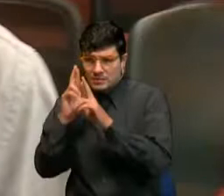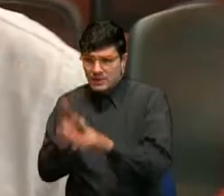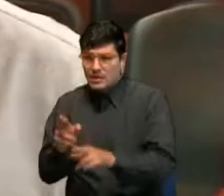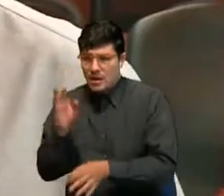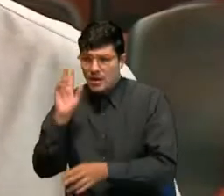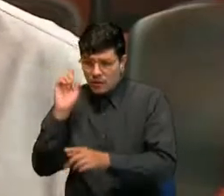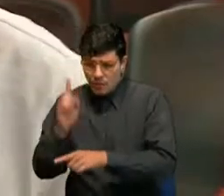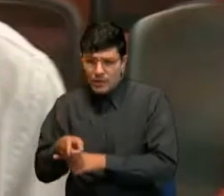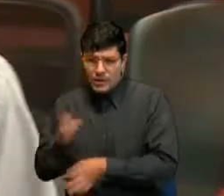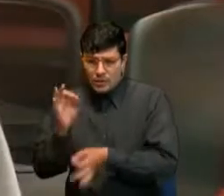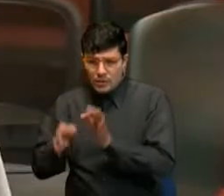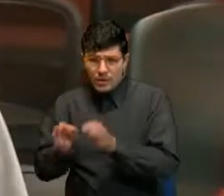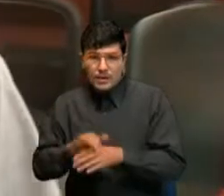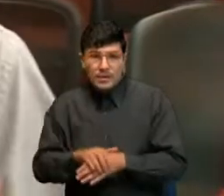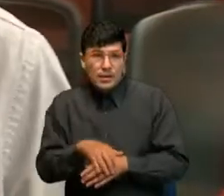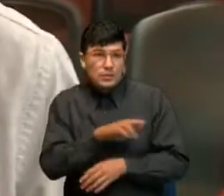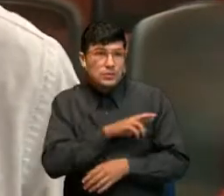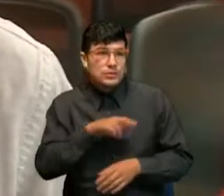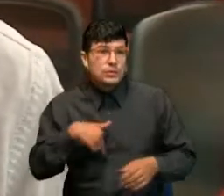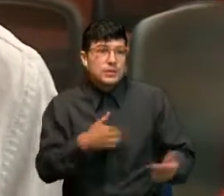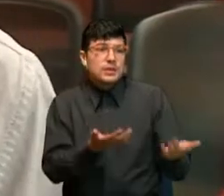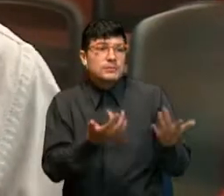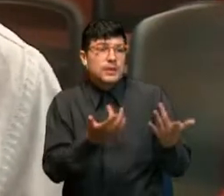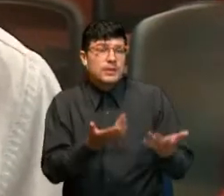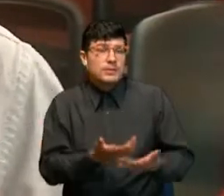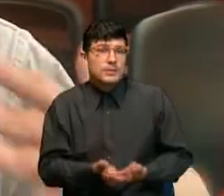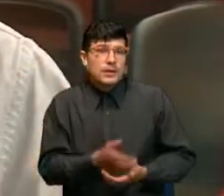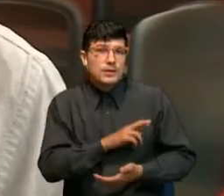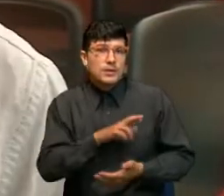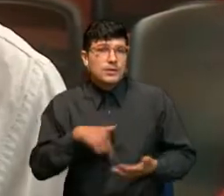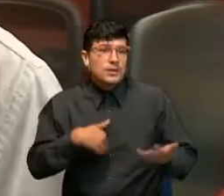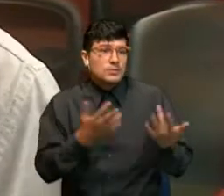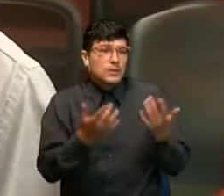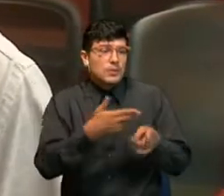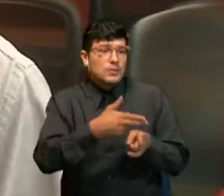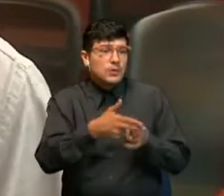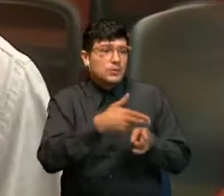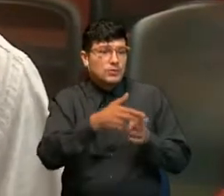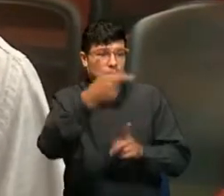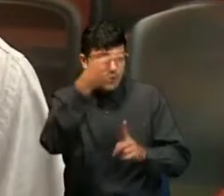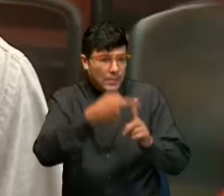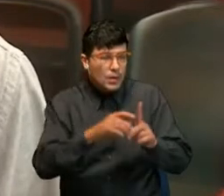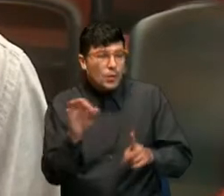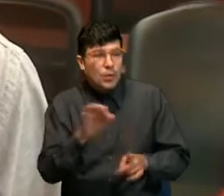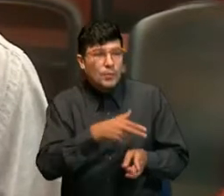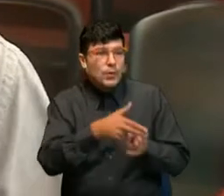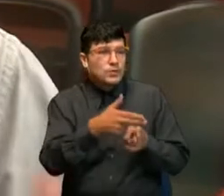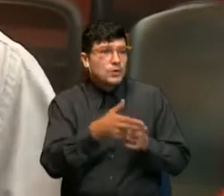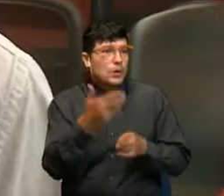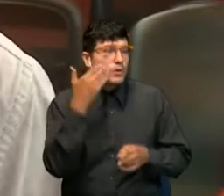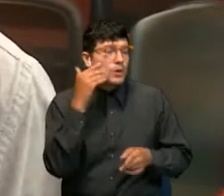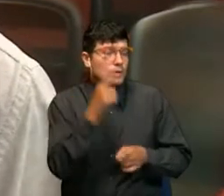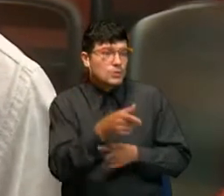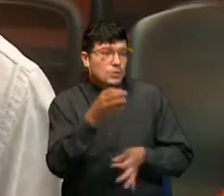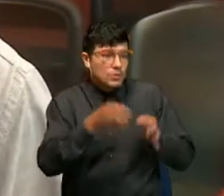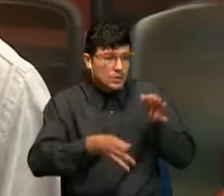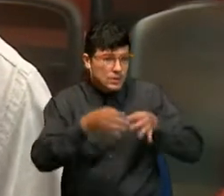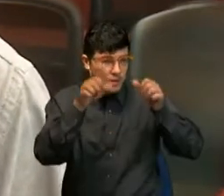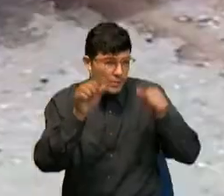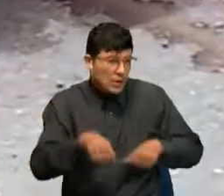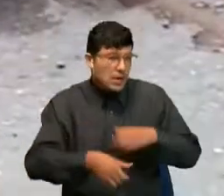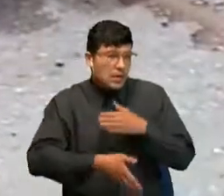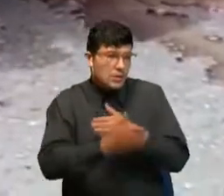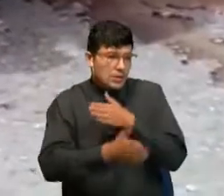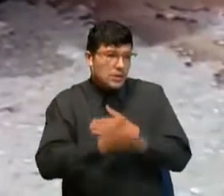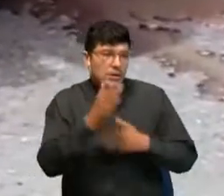nosotros esperamos que finalmente sea en este mes o el próximo cuando la justicia lo considere se le pueda dar continuidad a